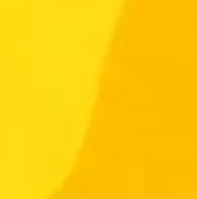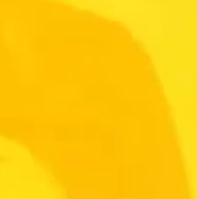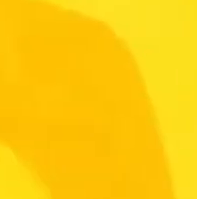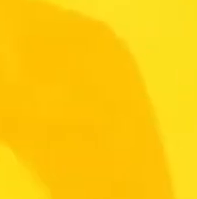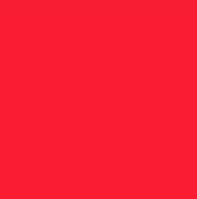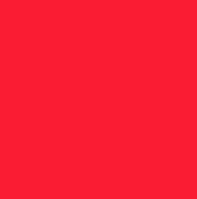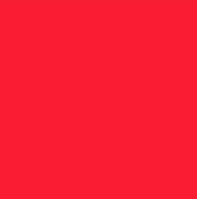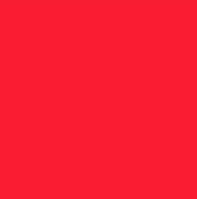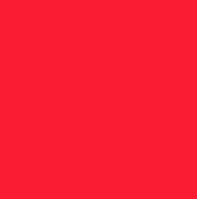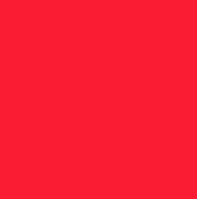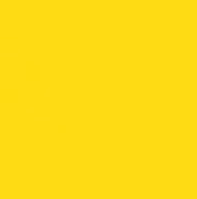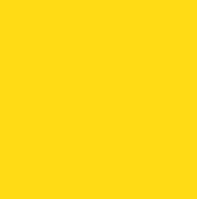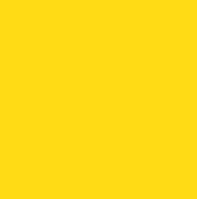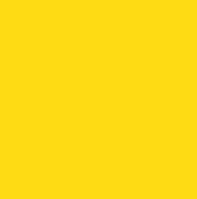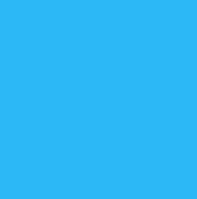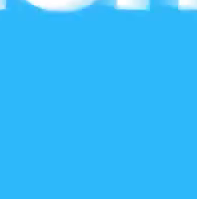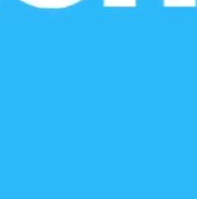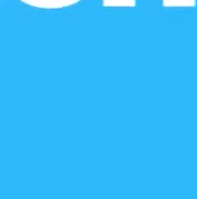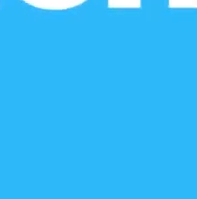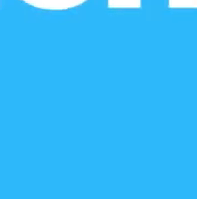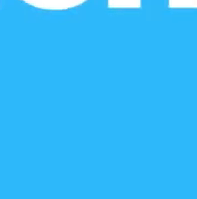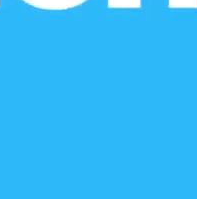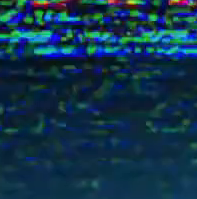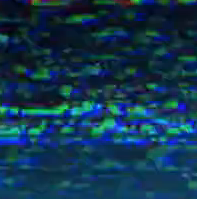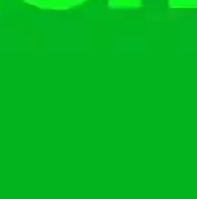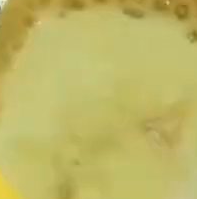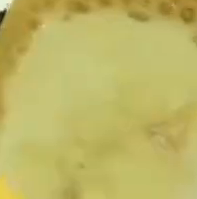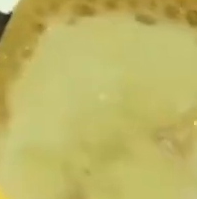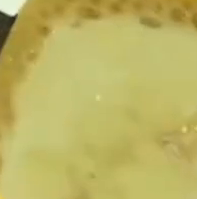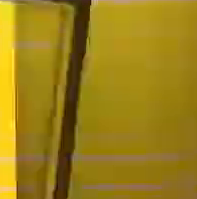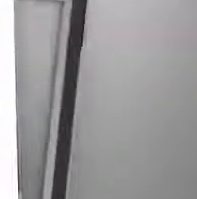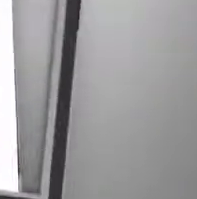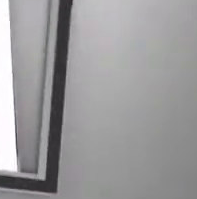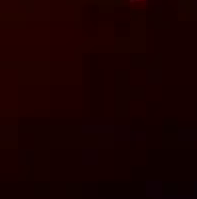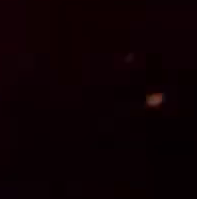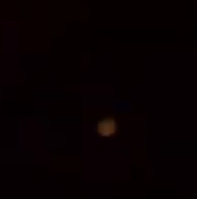¿Tienes un comentario, queja o sugerencia sobre nuestra programación?